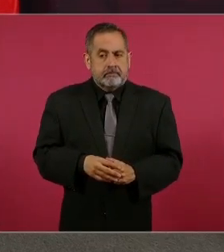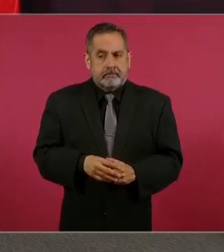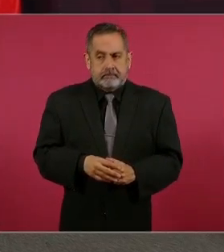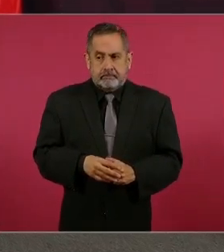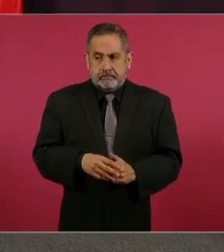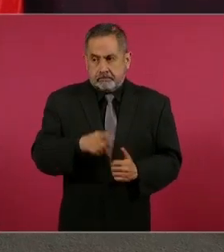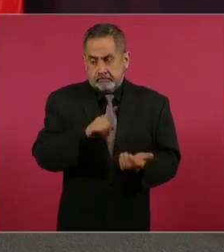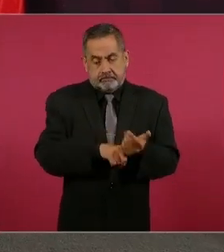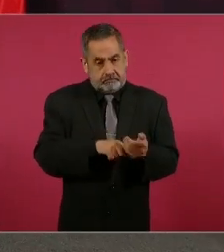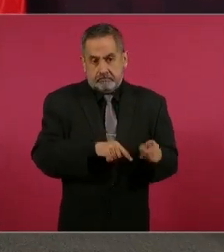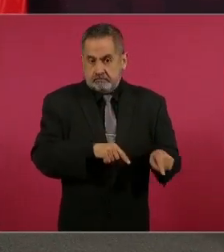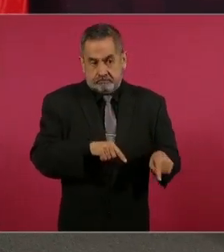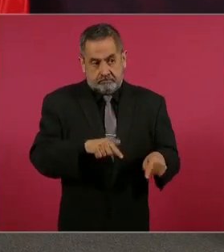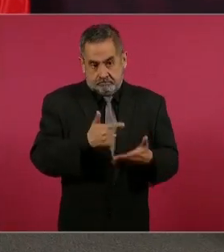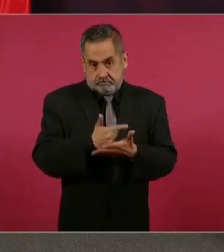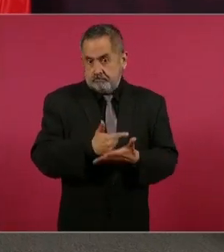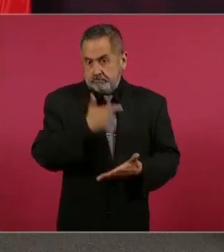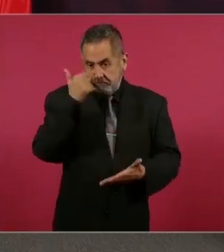mucha